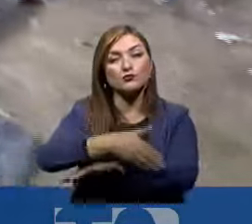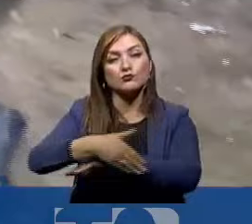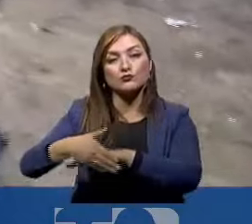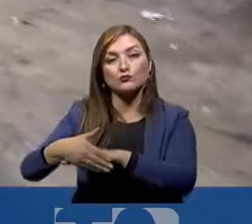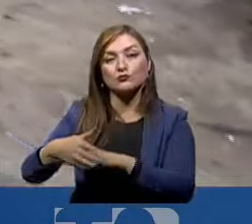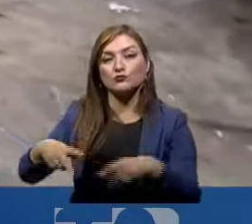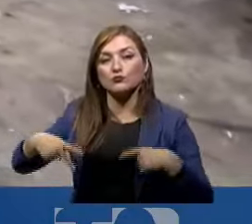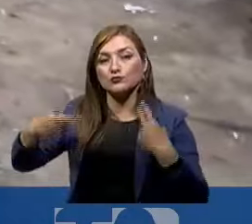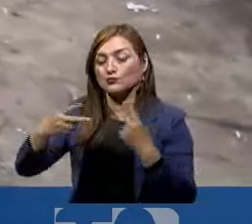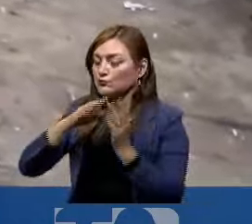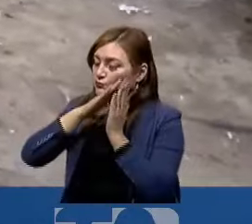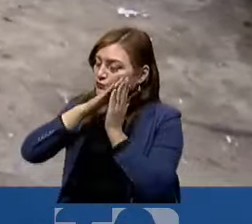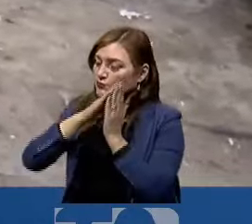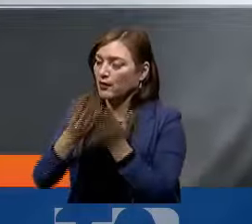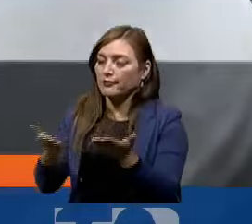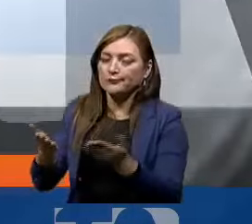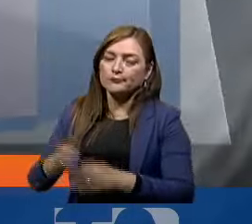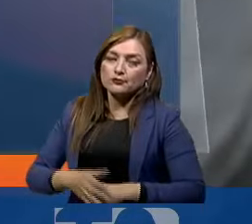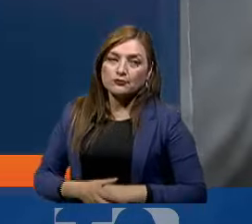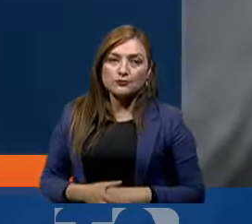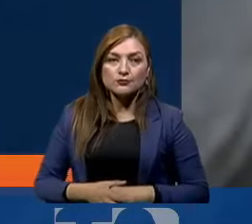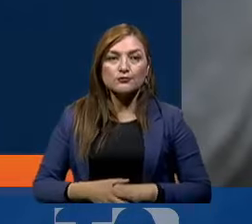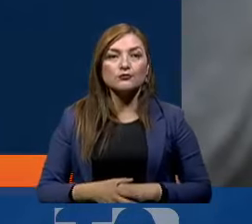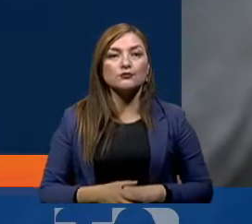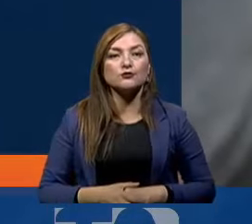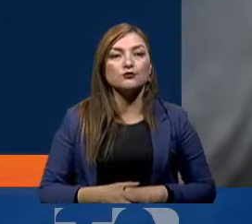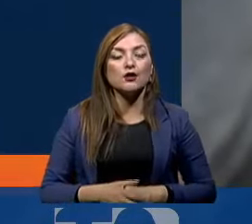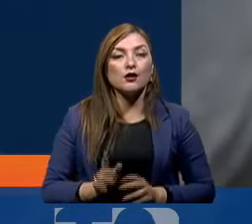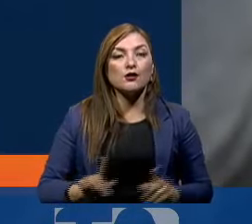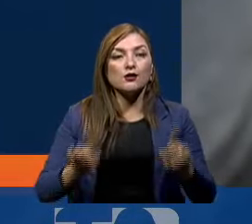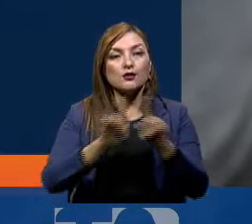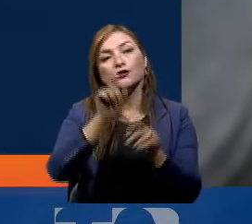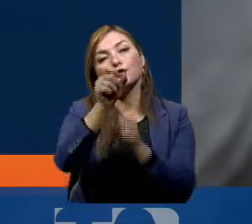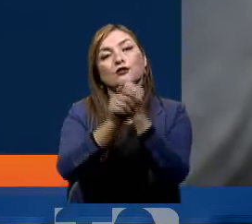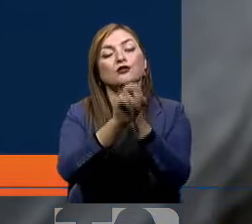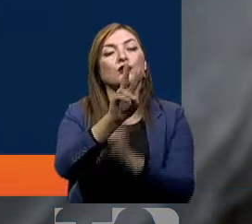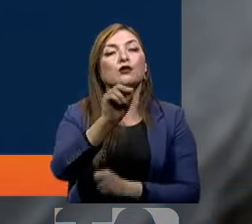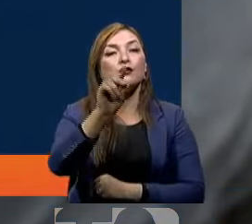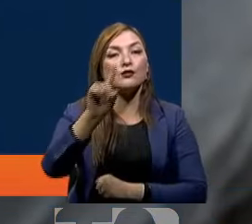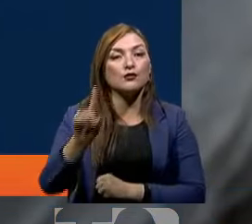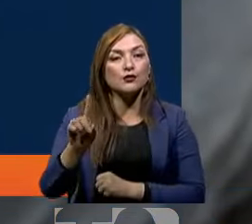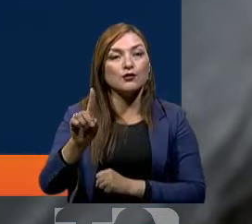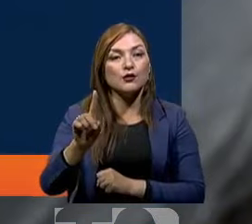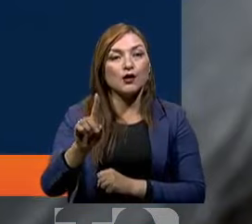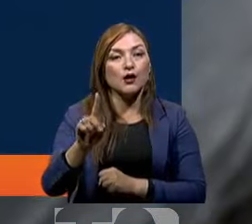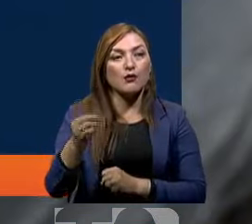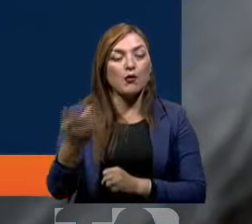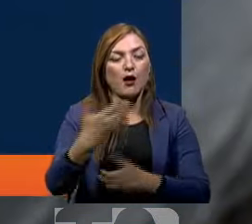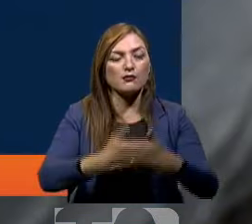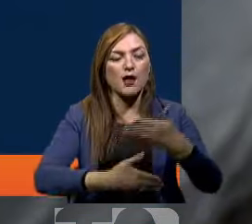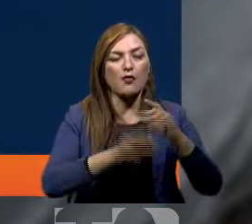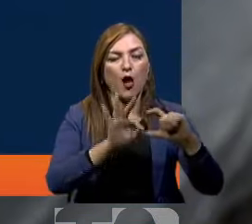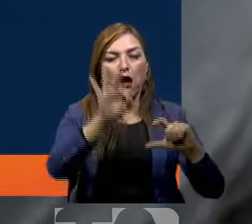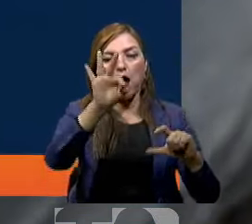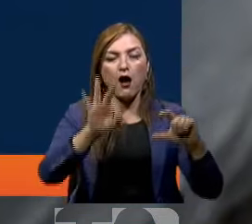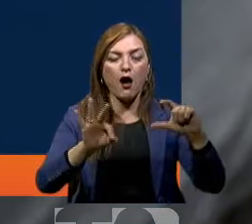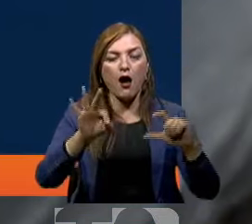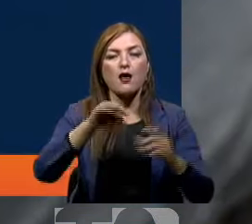respecto al tema de los habitantes de calle. Las cifras del 2021 revelan que en la ciudad existían